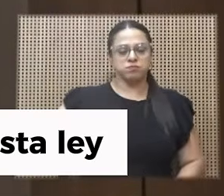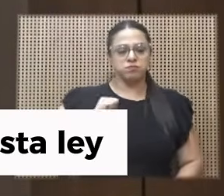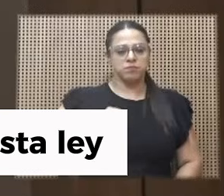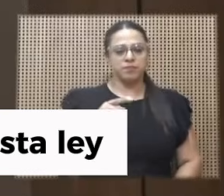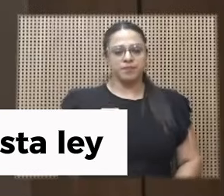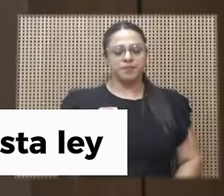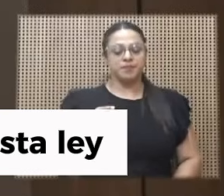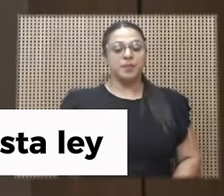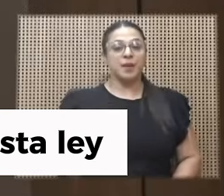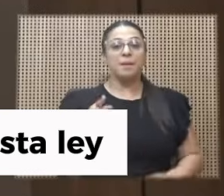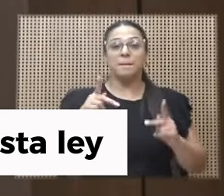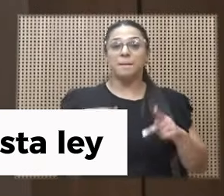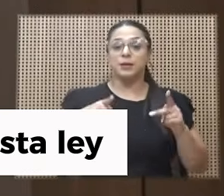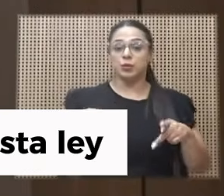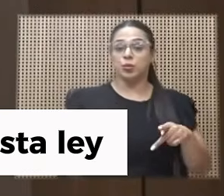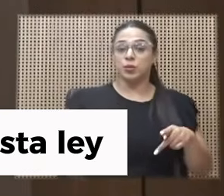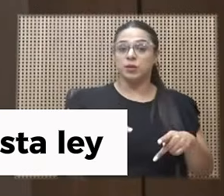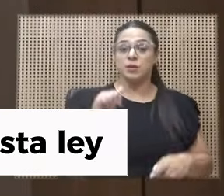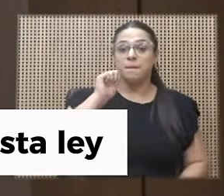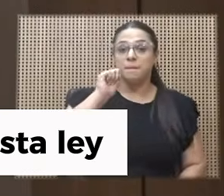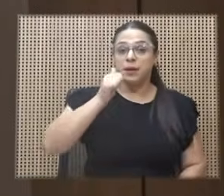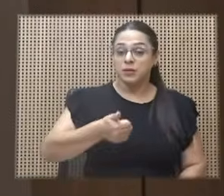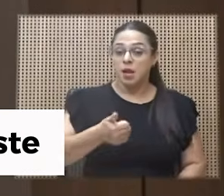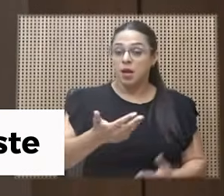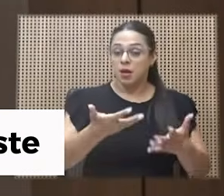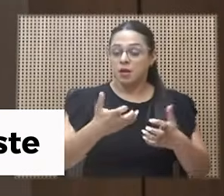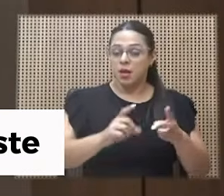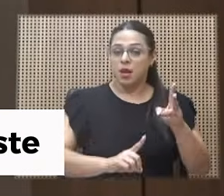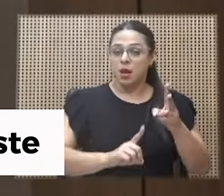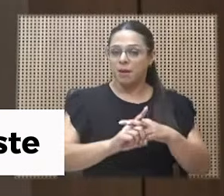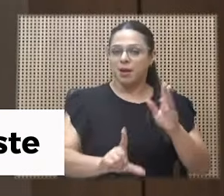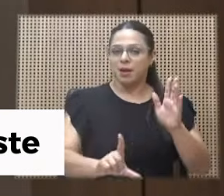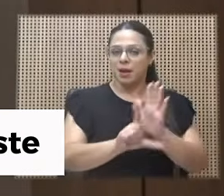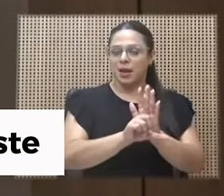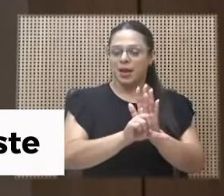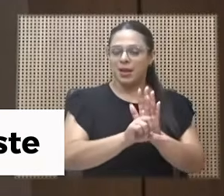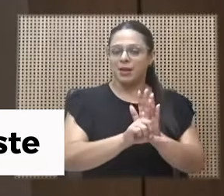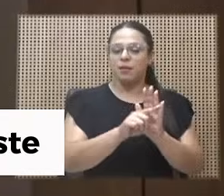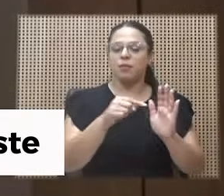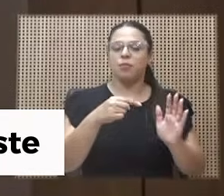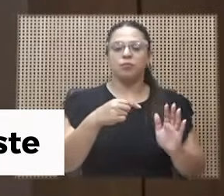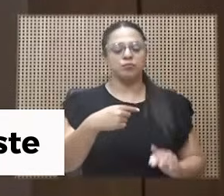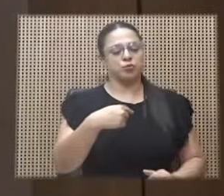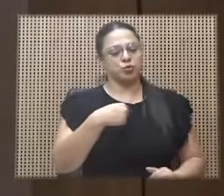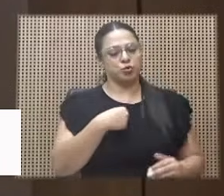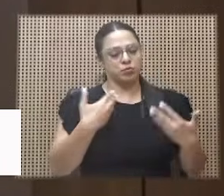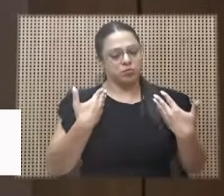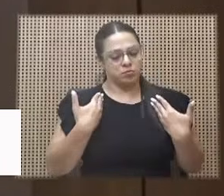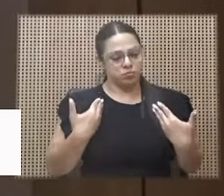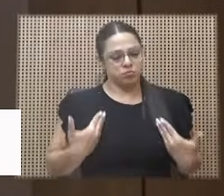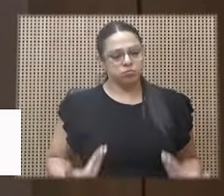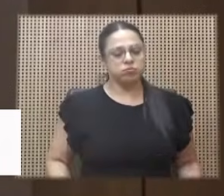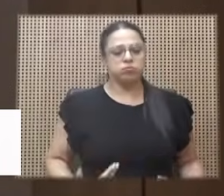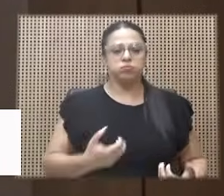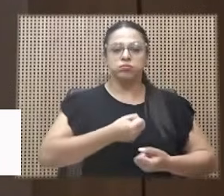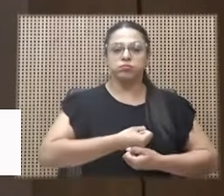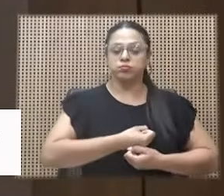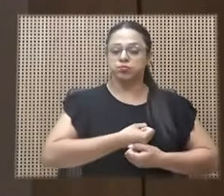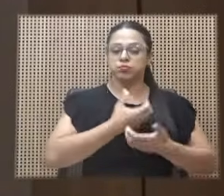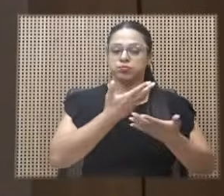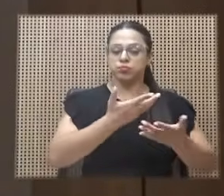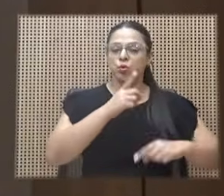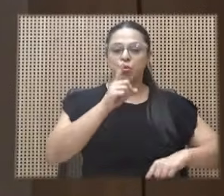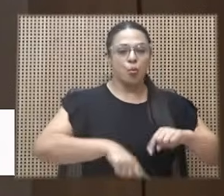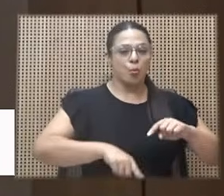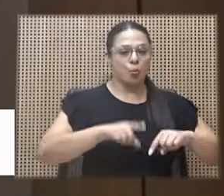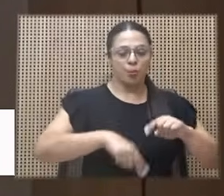que quienes mañana quieran aplicar esta ley, por lo menos de este servidor conste que jamás se puede